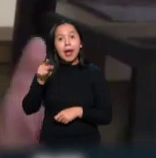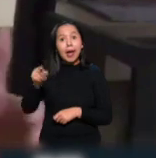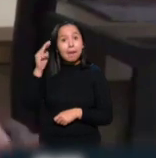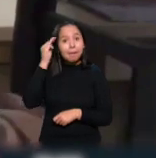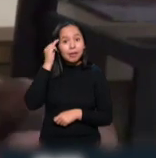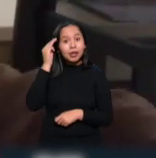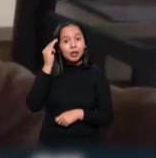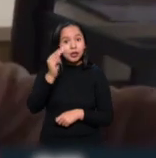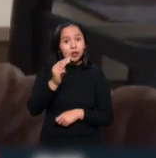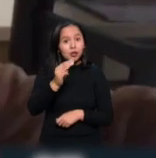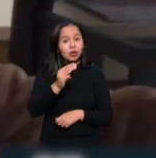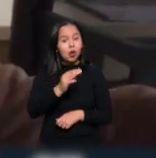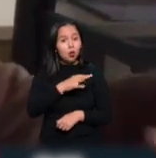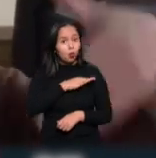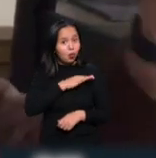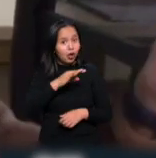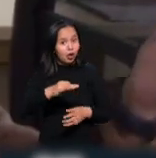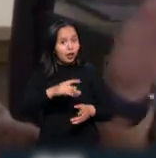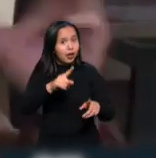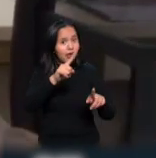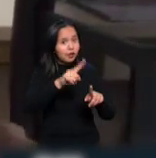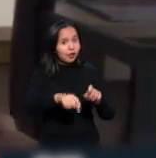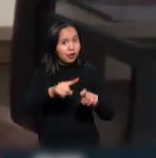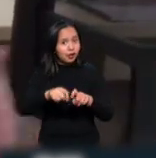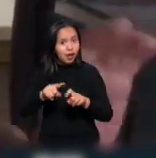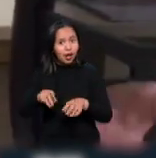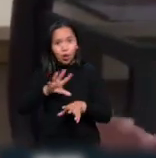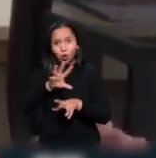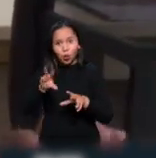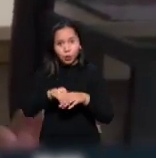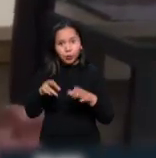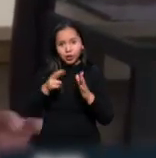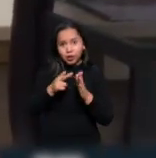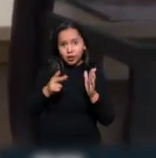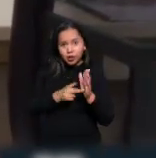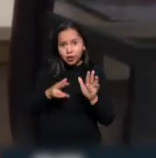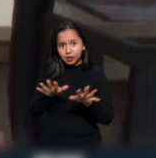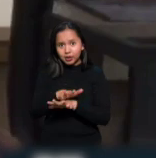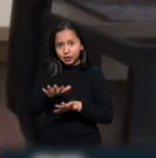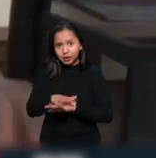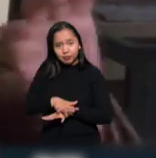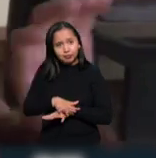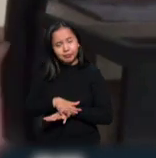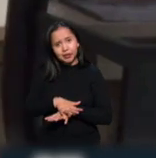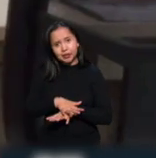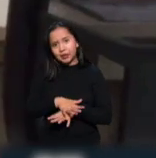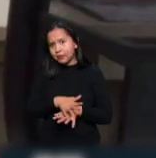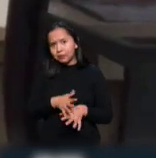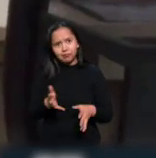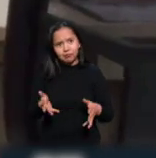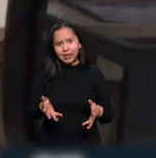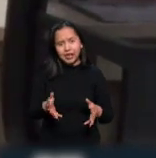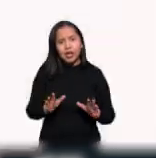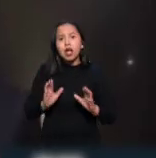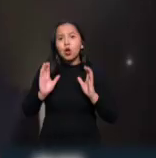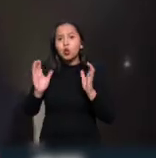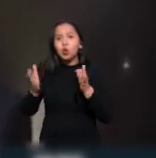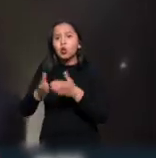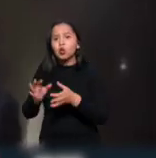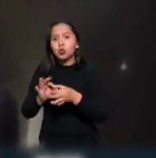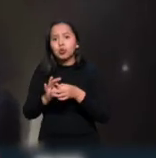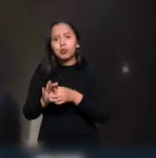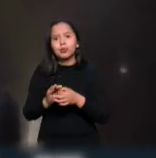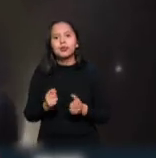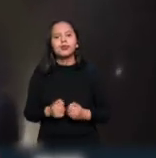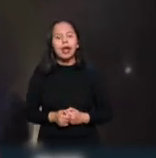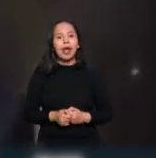ministro puede echar abajo toda una reforma producto de un Congreso de la Unión. Se